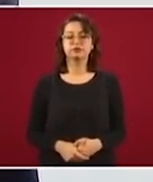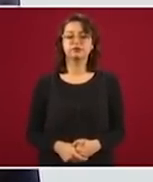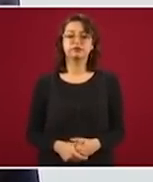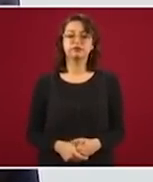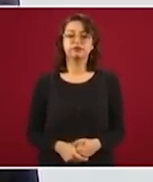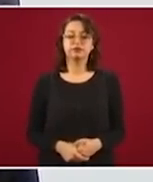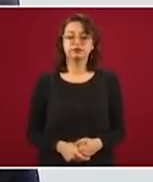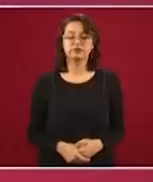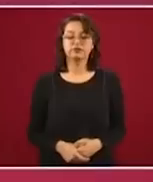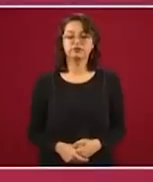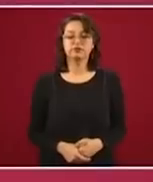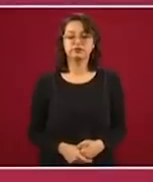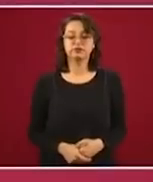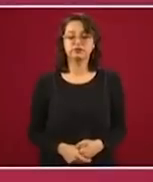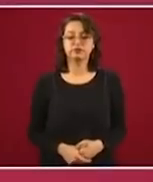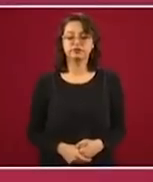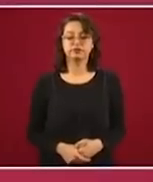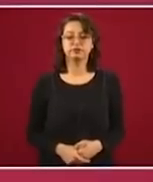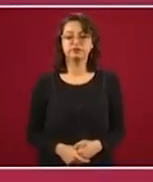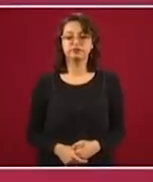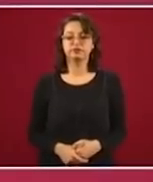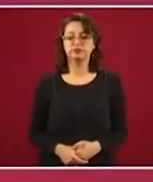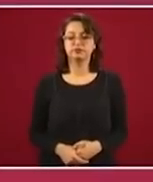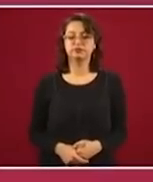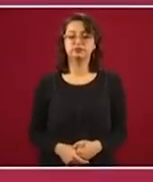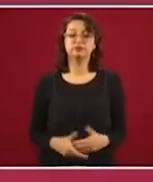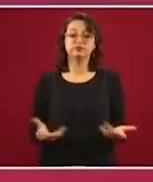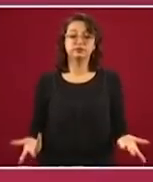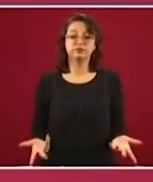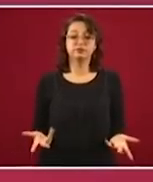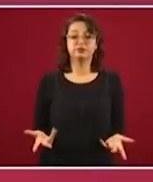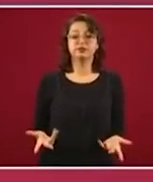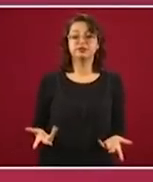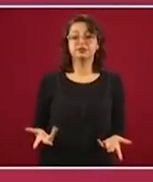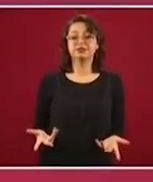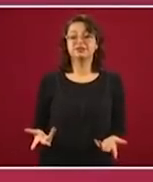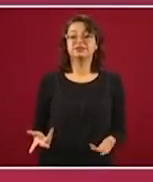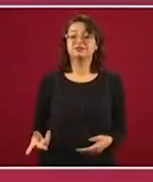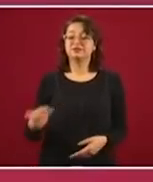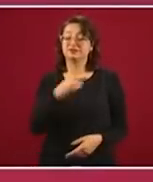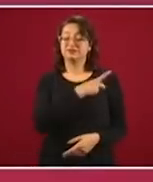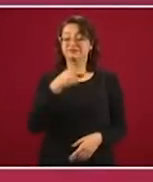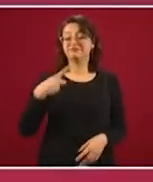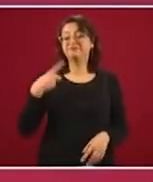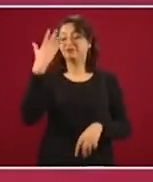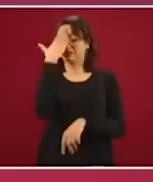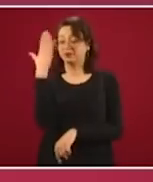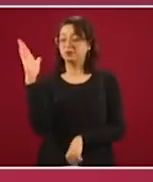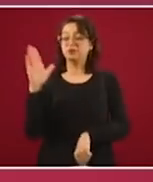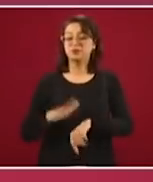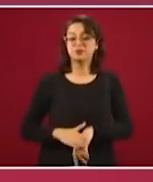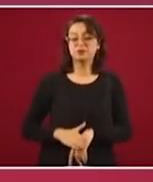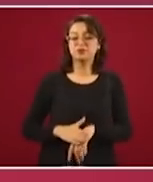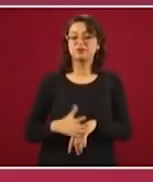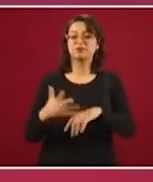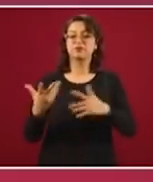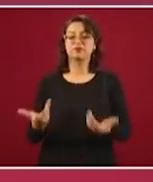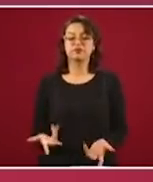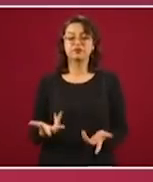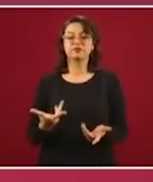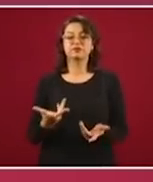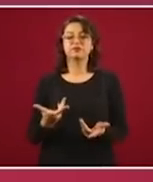tomar en cuenta que dejaron más de 300 unidades